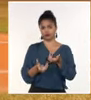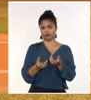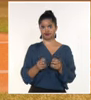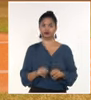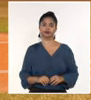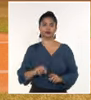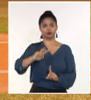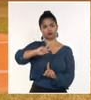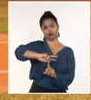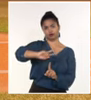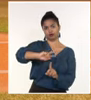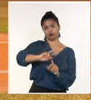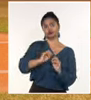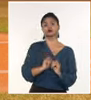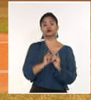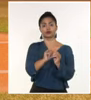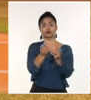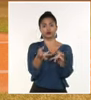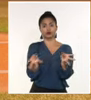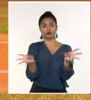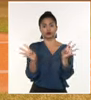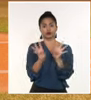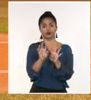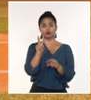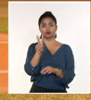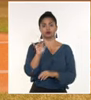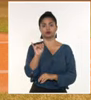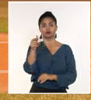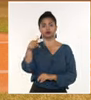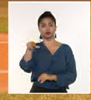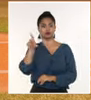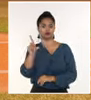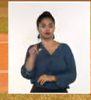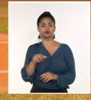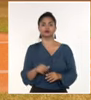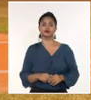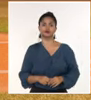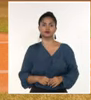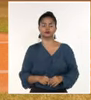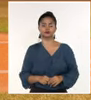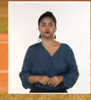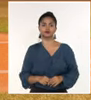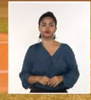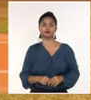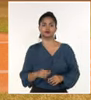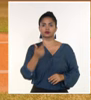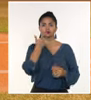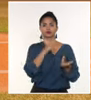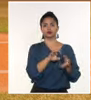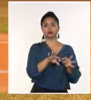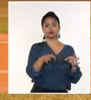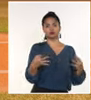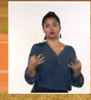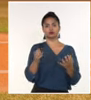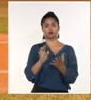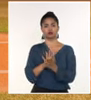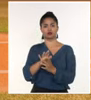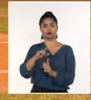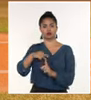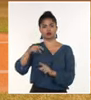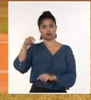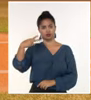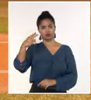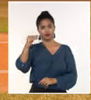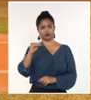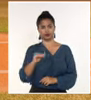estará presente en el Estadio 26 de Julio con el duelo entre los finalistas de la pasada Liga Élite, Artemisa y Matanzas. En el Cristóbal Labra chocarán La